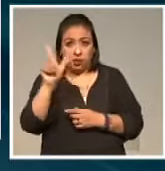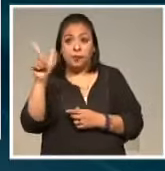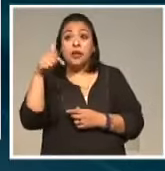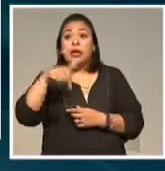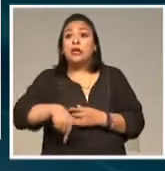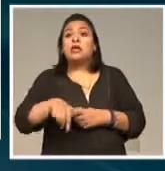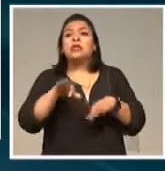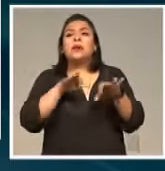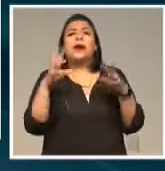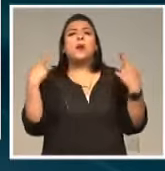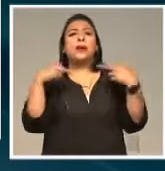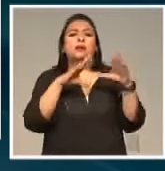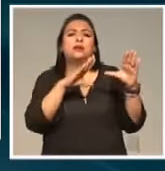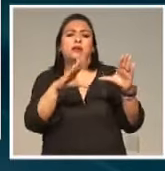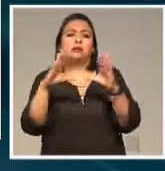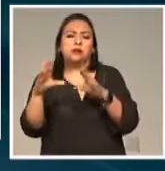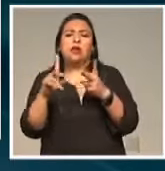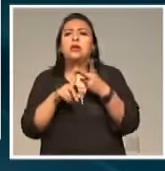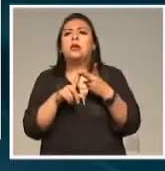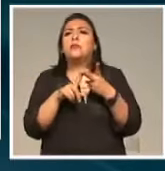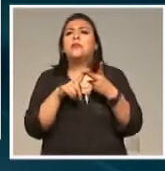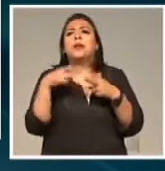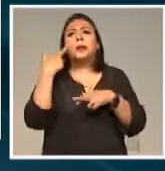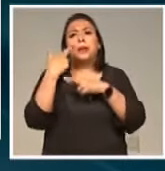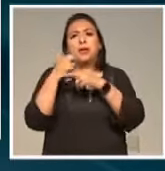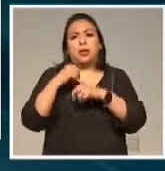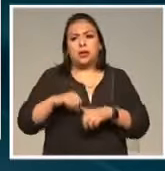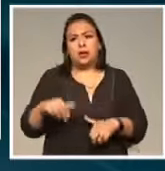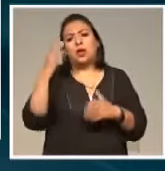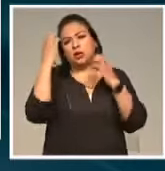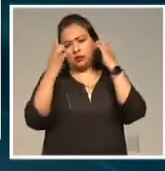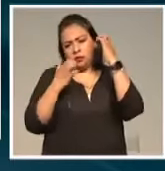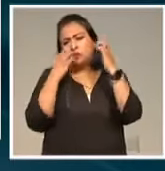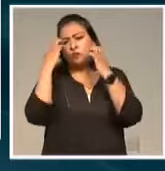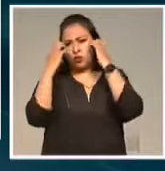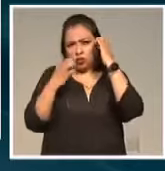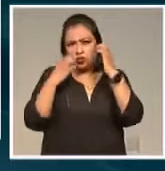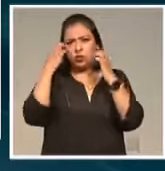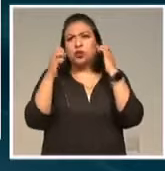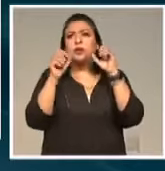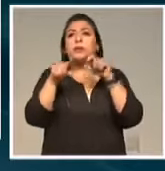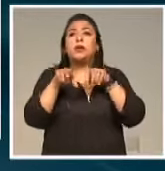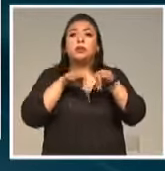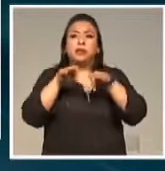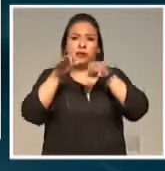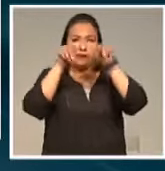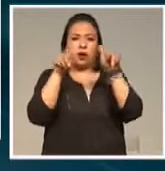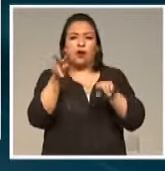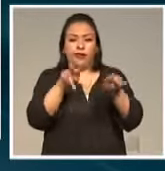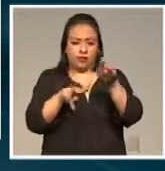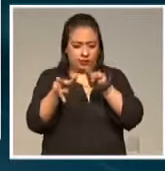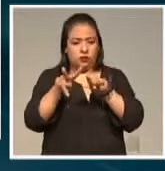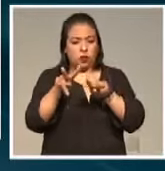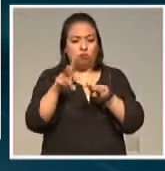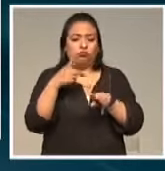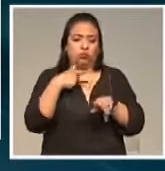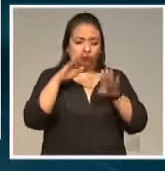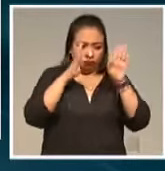a docencia y también a curaduría de las exposiciones y trabajo en arte visual.